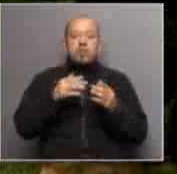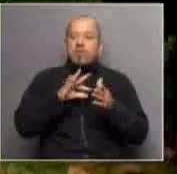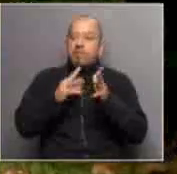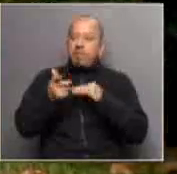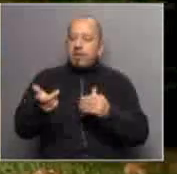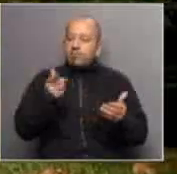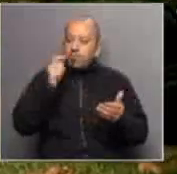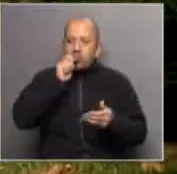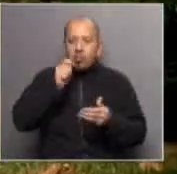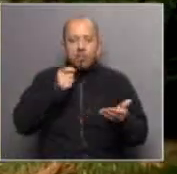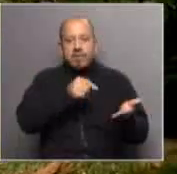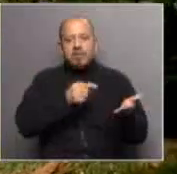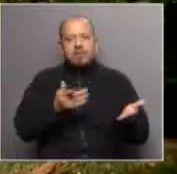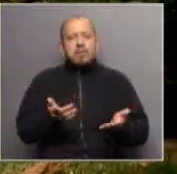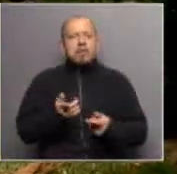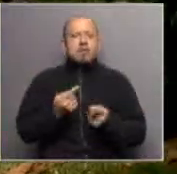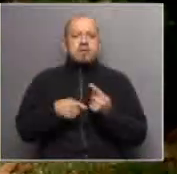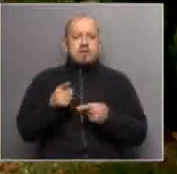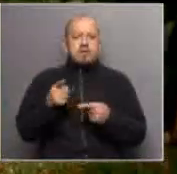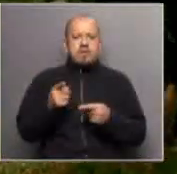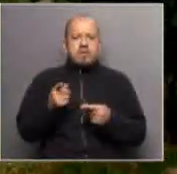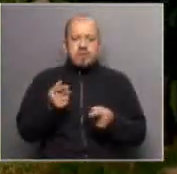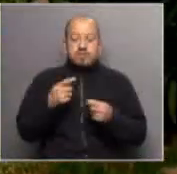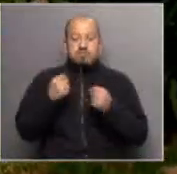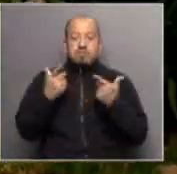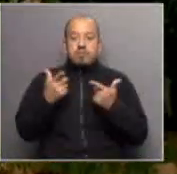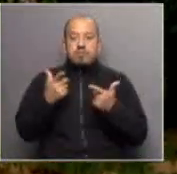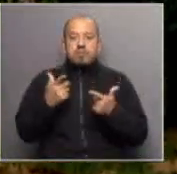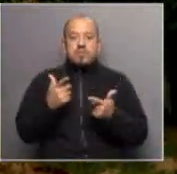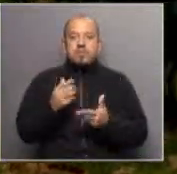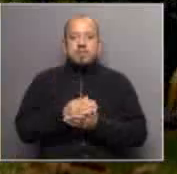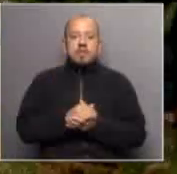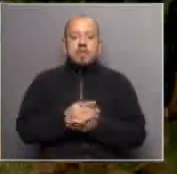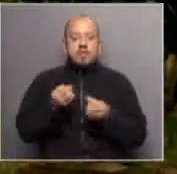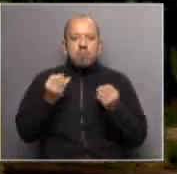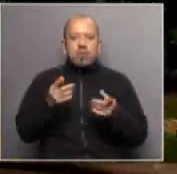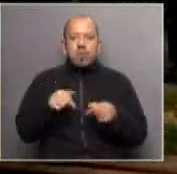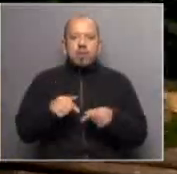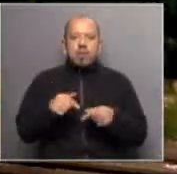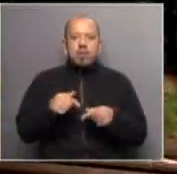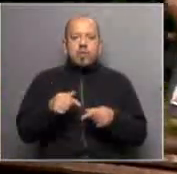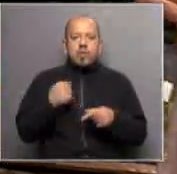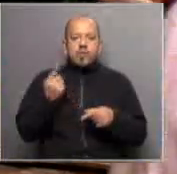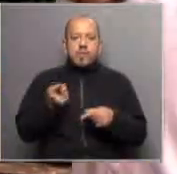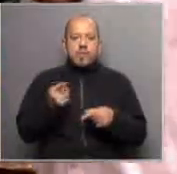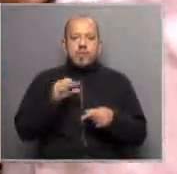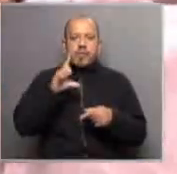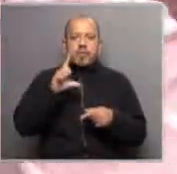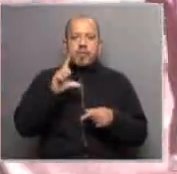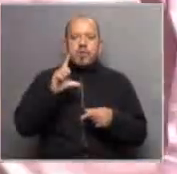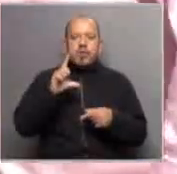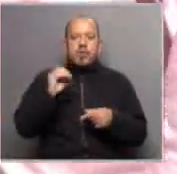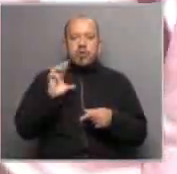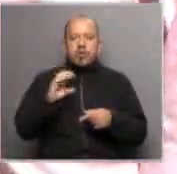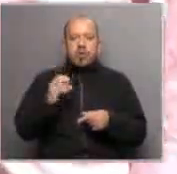torero. ¿No? O sea, él quedó impresionado. Él quedó realmente impresionado por la... Bueno, después, qué Lorca jugaban,